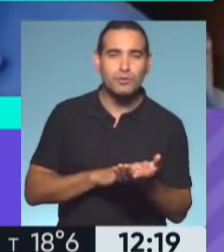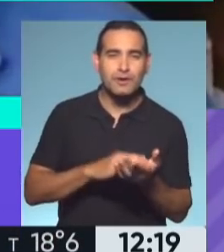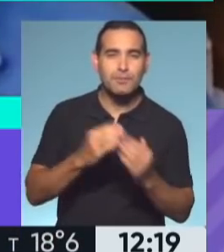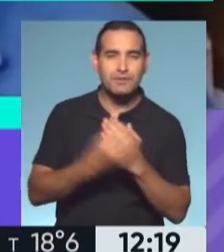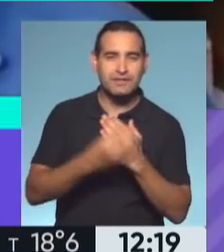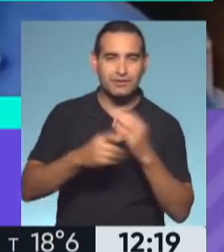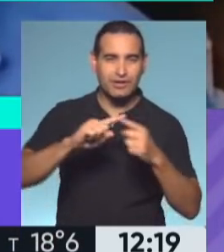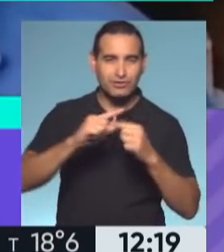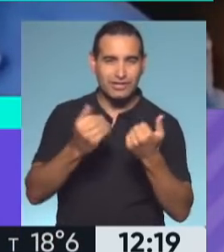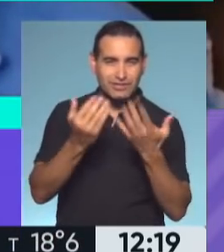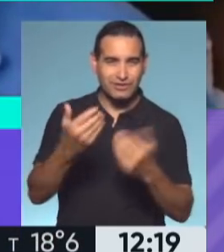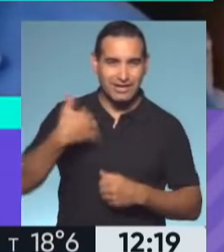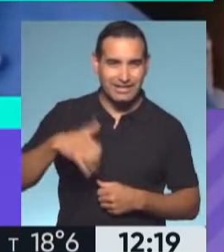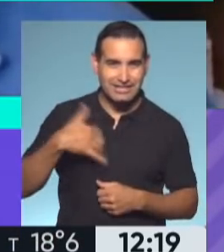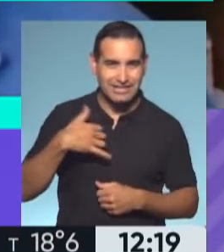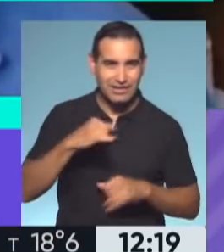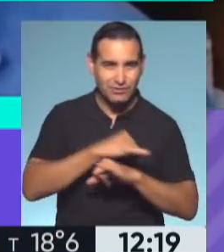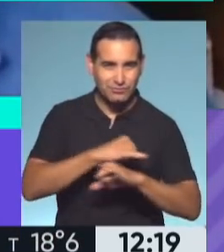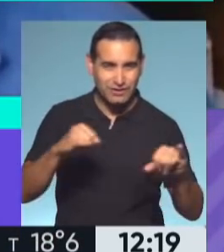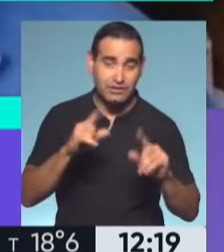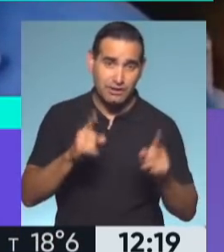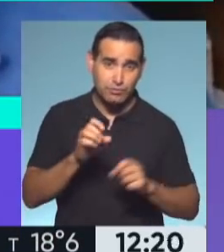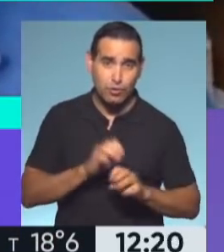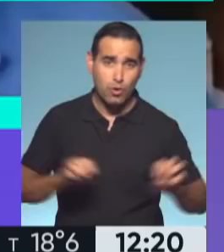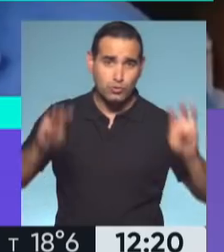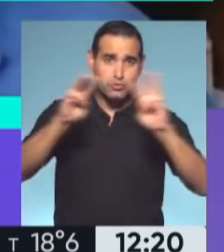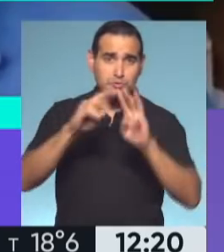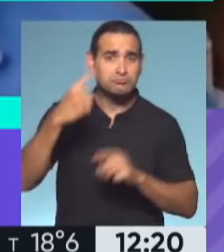Cancillería Argentina y la posición de Naciones Unidas en este conflicto?